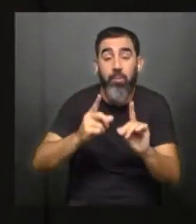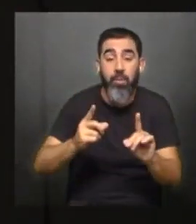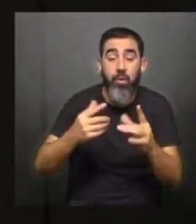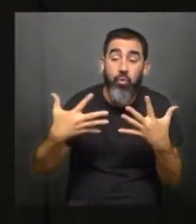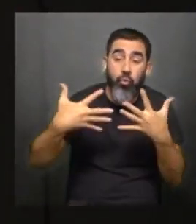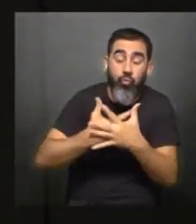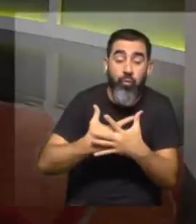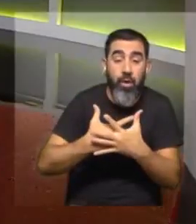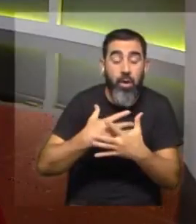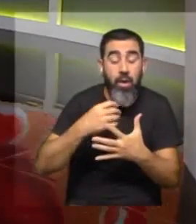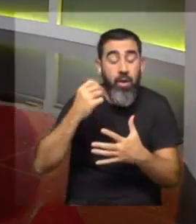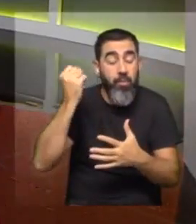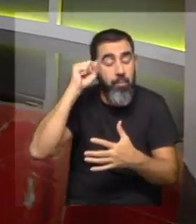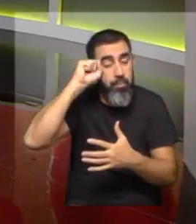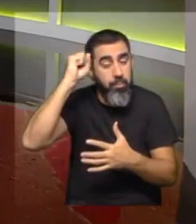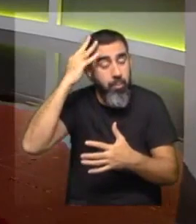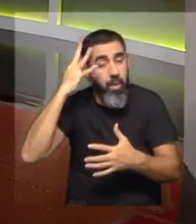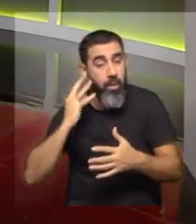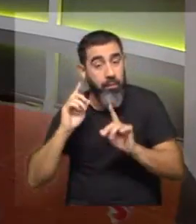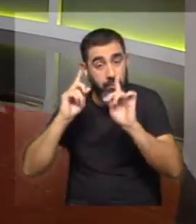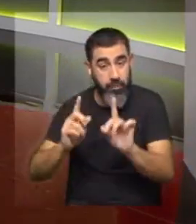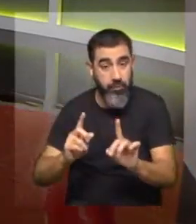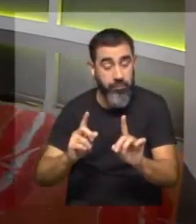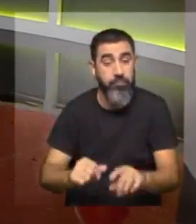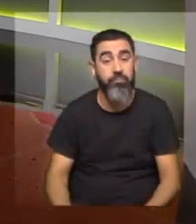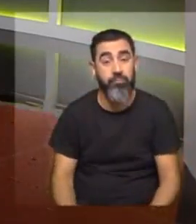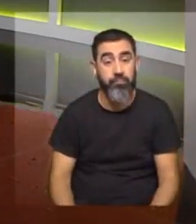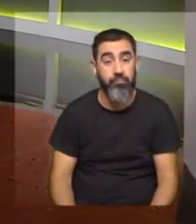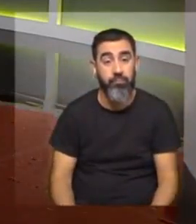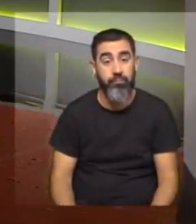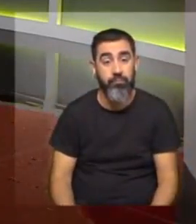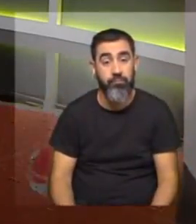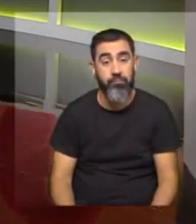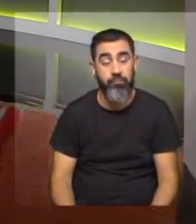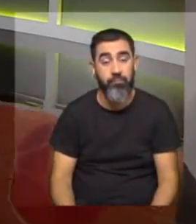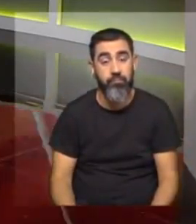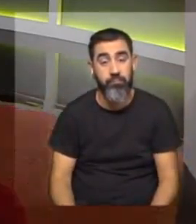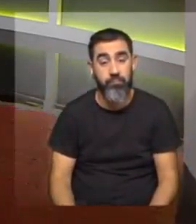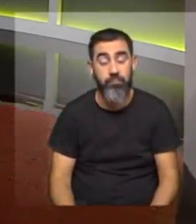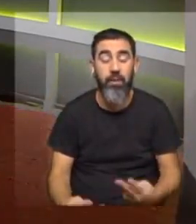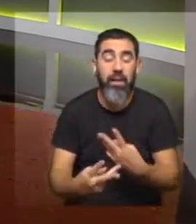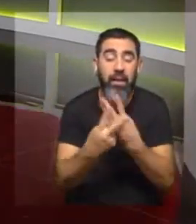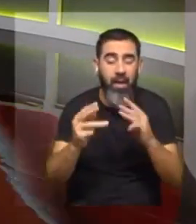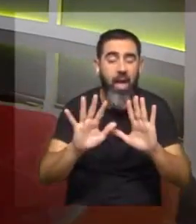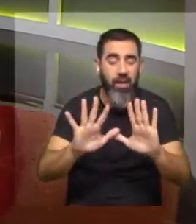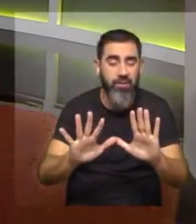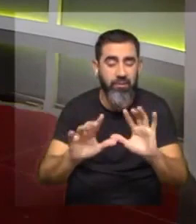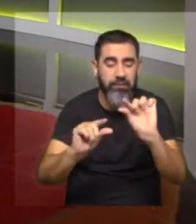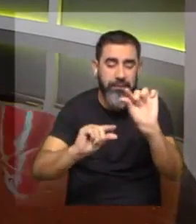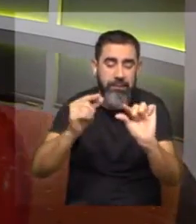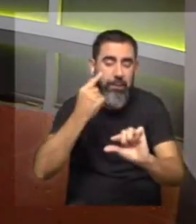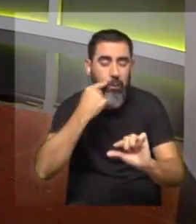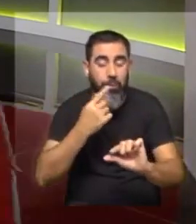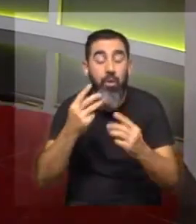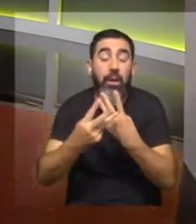más accidentes cerebrovasculares, casi una consecuencia de todo esto. Nosotros en términos generales es así, habría que ajustar un poco números,